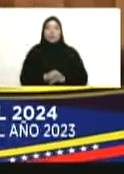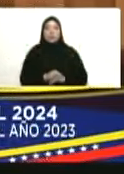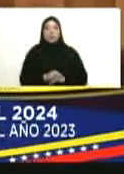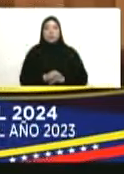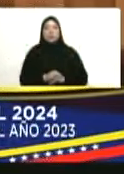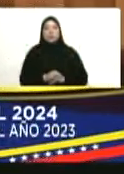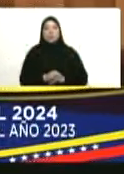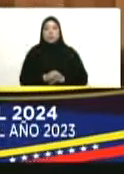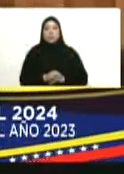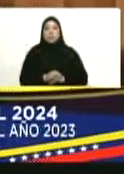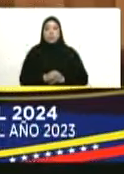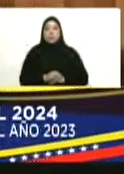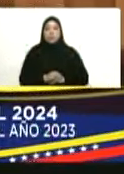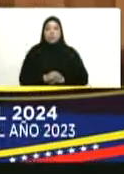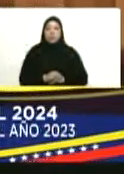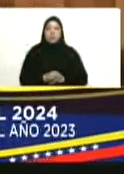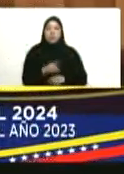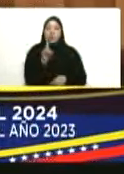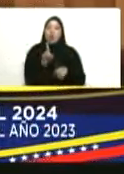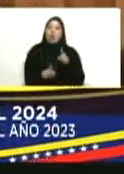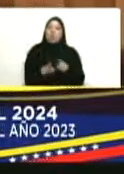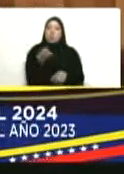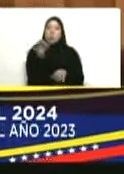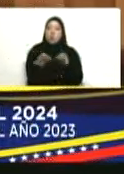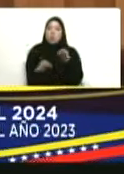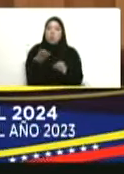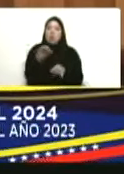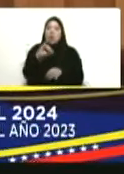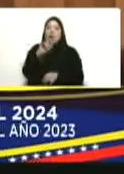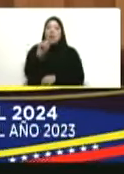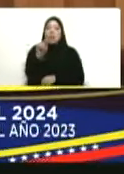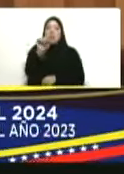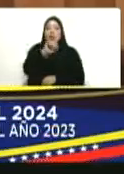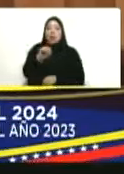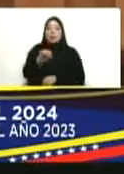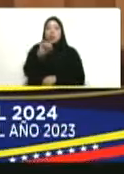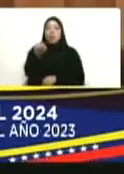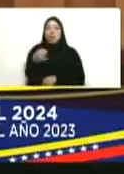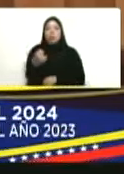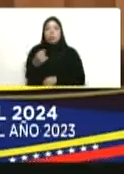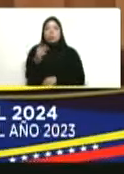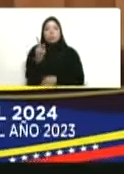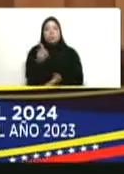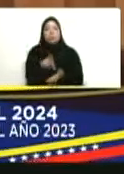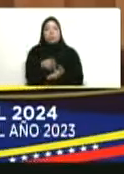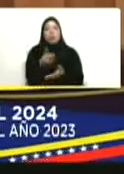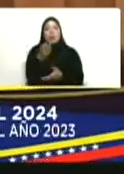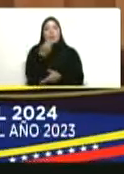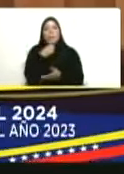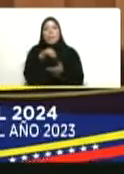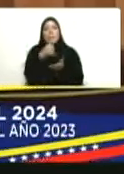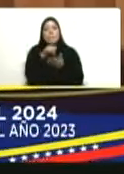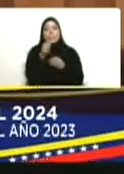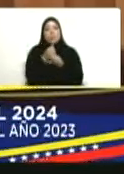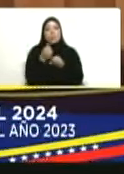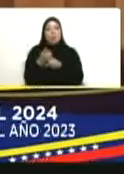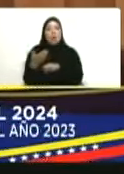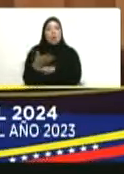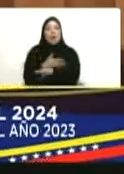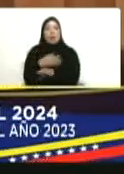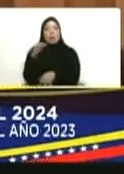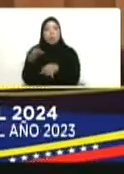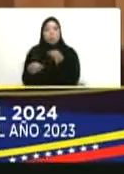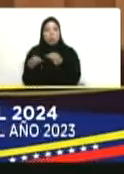¿verdad? Y vendría al único Tribunal Supremo de Justicia, porque pudieron haber metido el recurso en Miami, ante el Tribunal